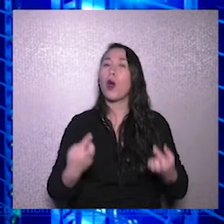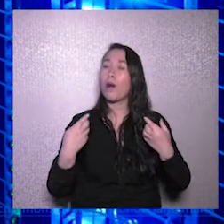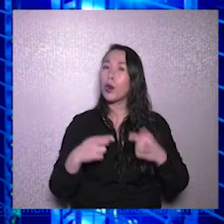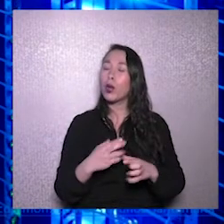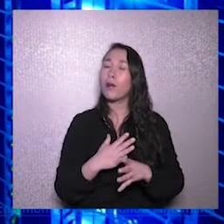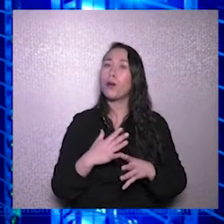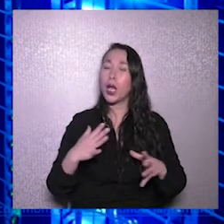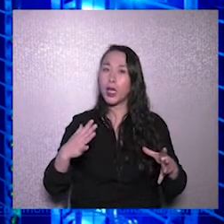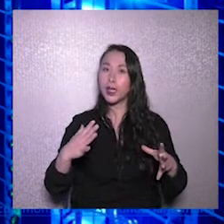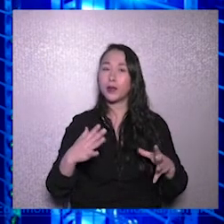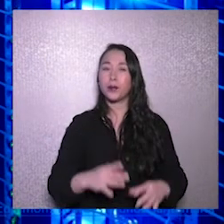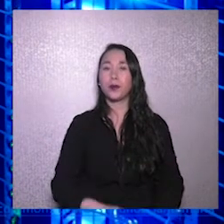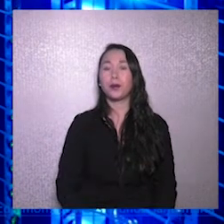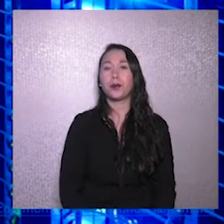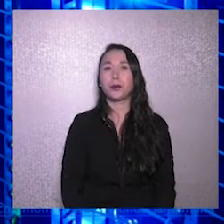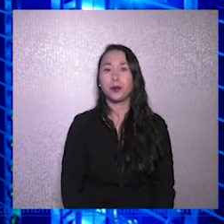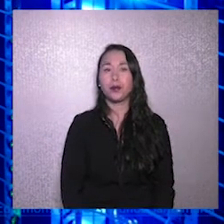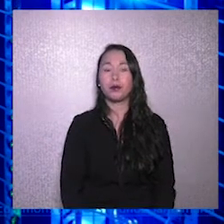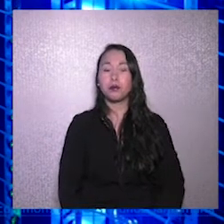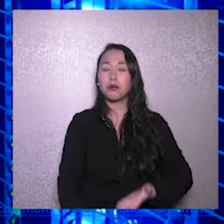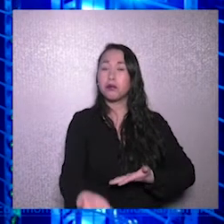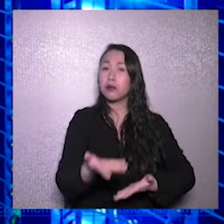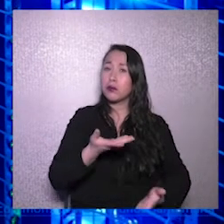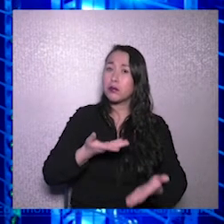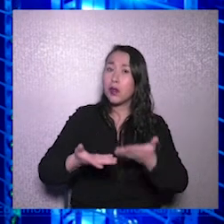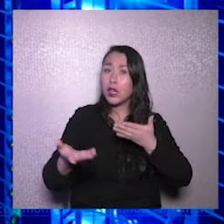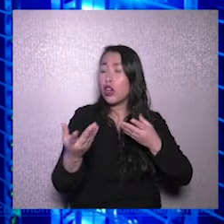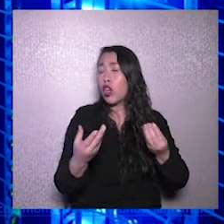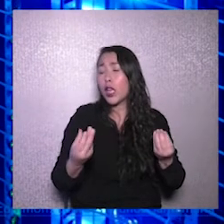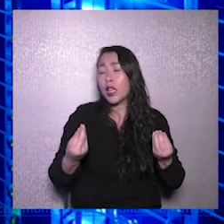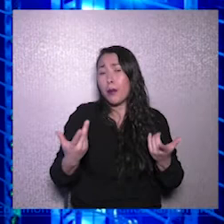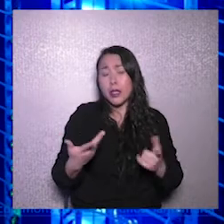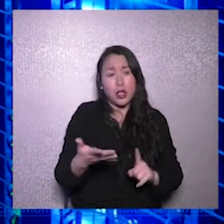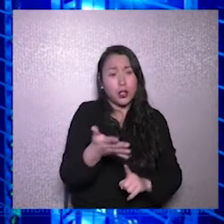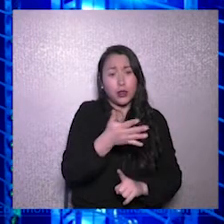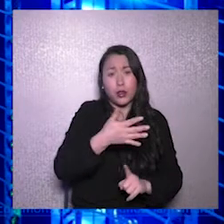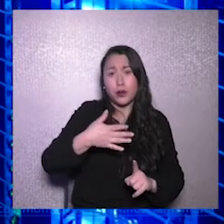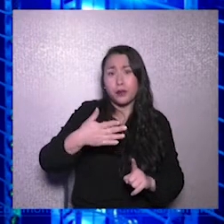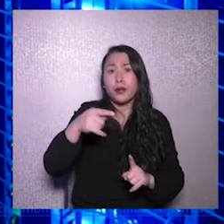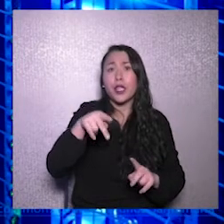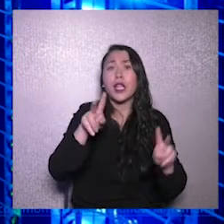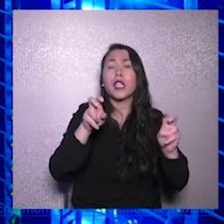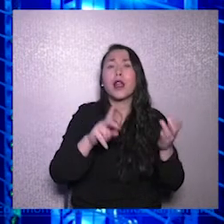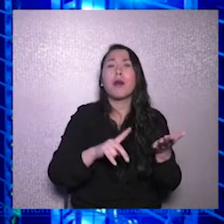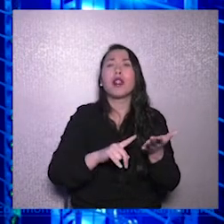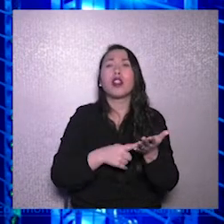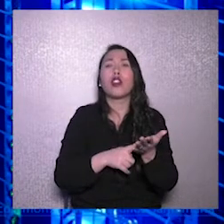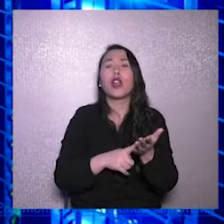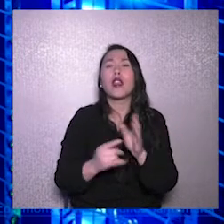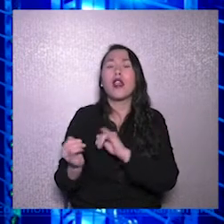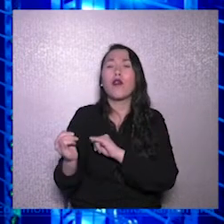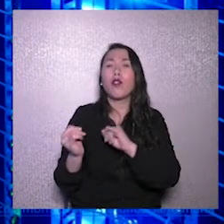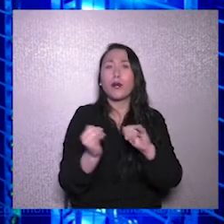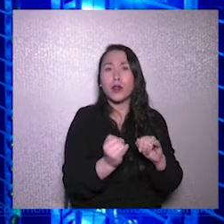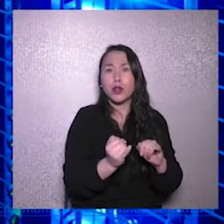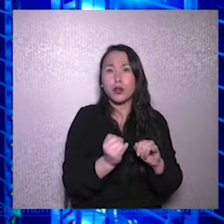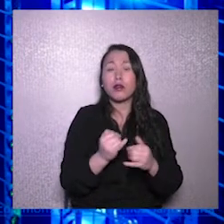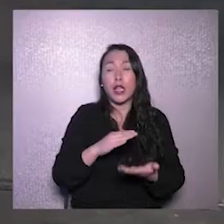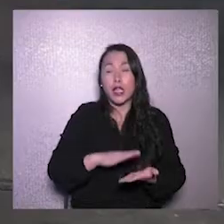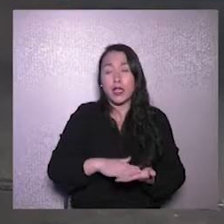oportunidad de compartir un poco lo que está ocurriendo en este tema de tecnologías de información en